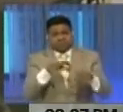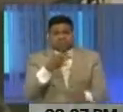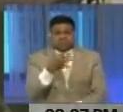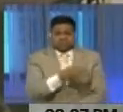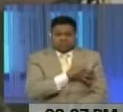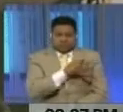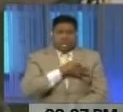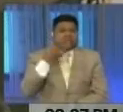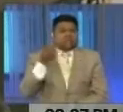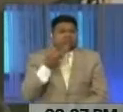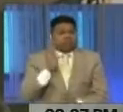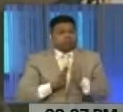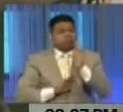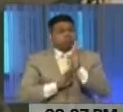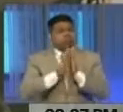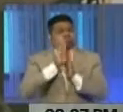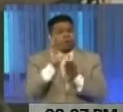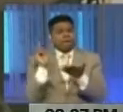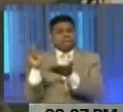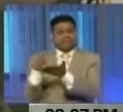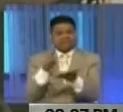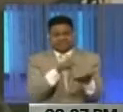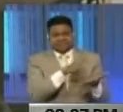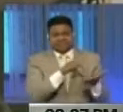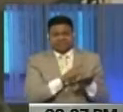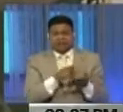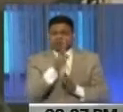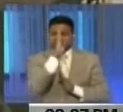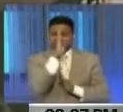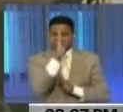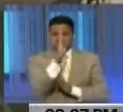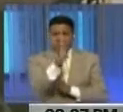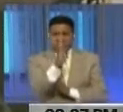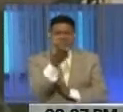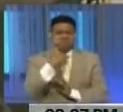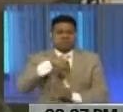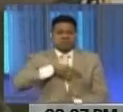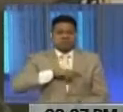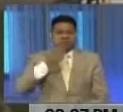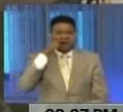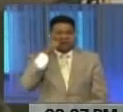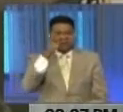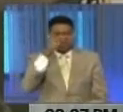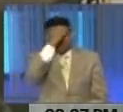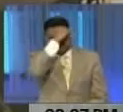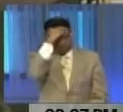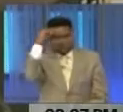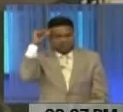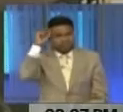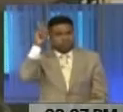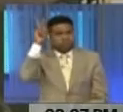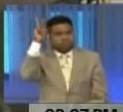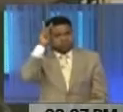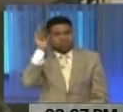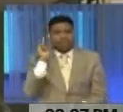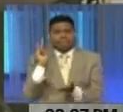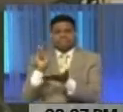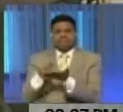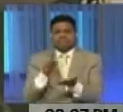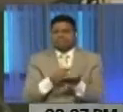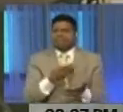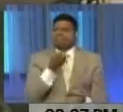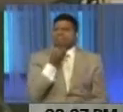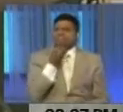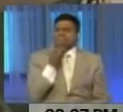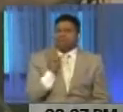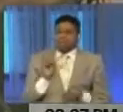elemento de desarrollo para poder participar y para poder llegar hacia nuestros pueblos y comunidades indígenas e incorporarlos activamente en el